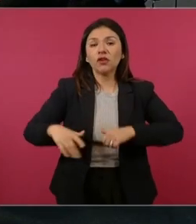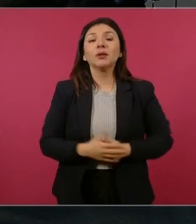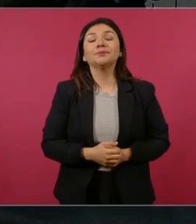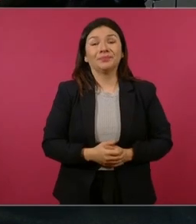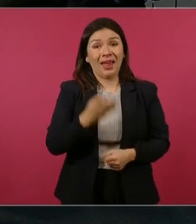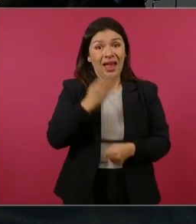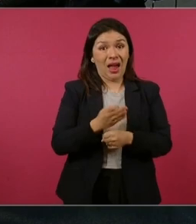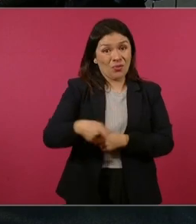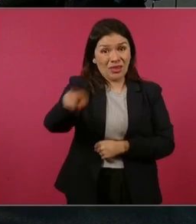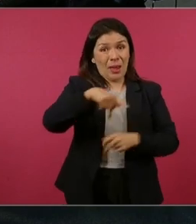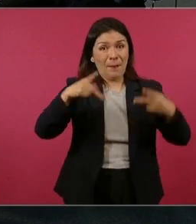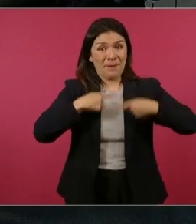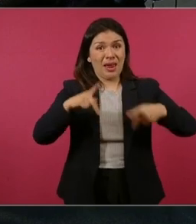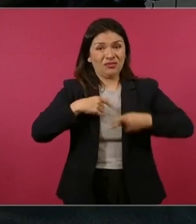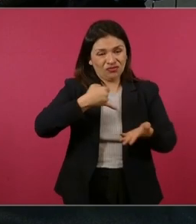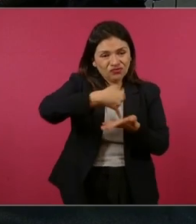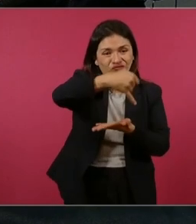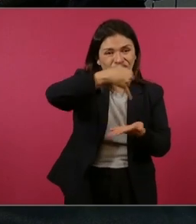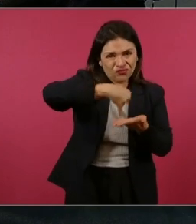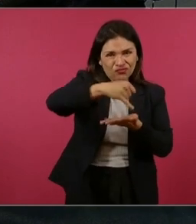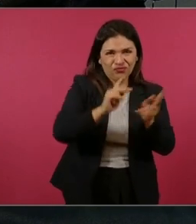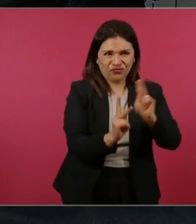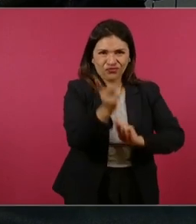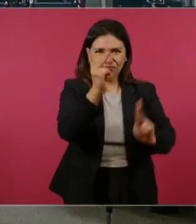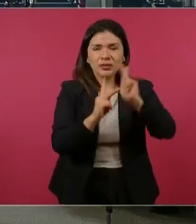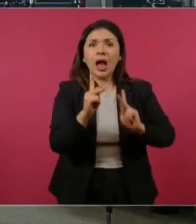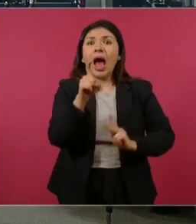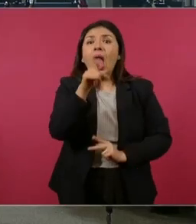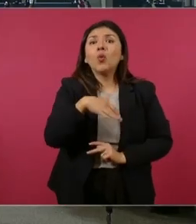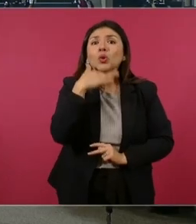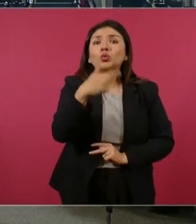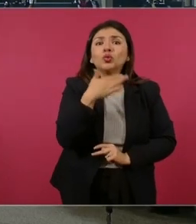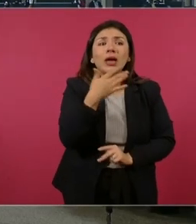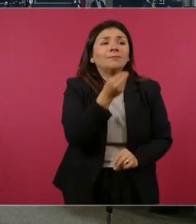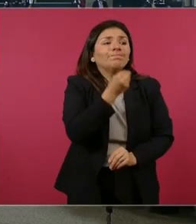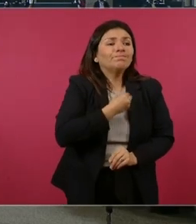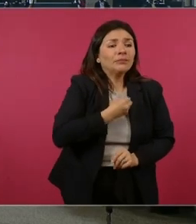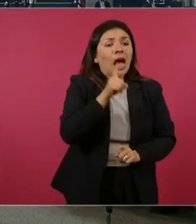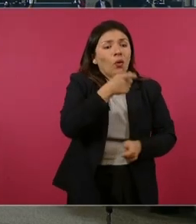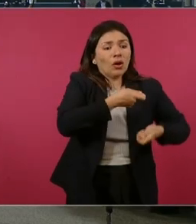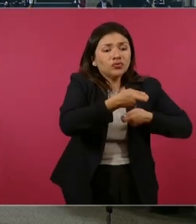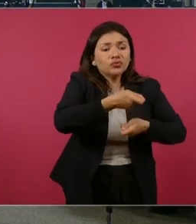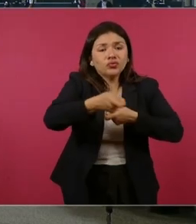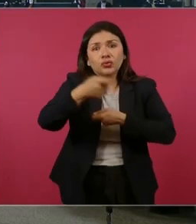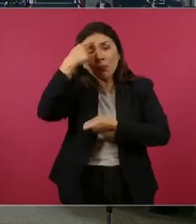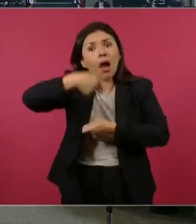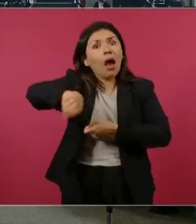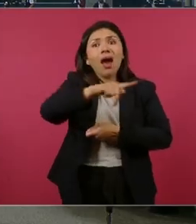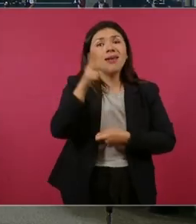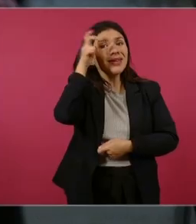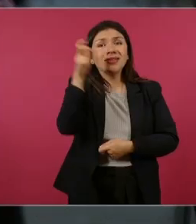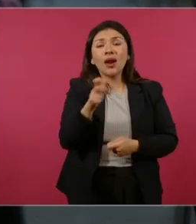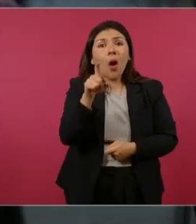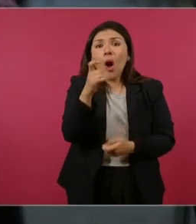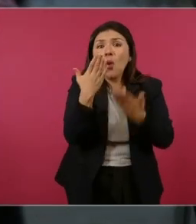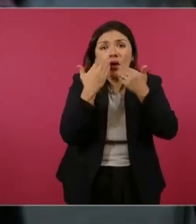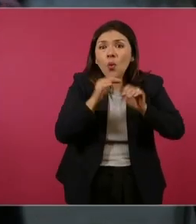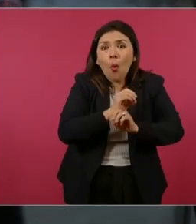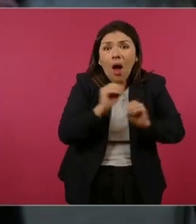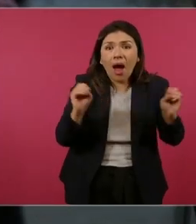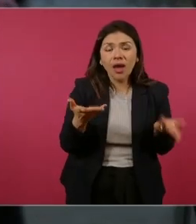Actualmente los agricultores de la zona se pelean las aguas negras para regar sus cultivos porque en Hidalgo no hay agua, señor presidente. Y